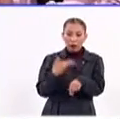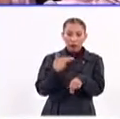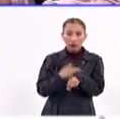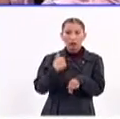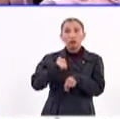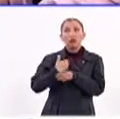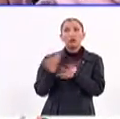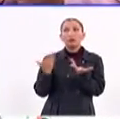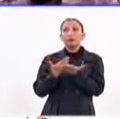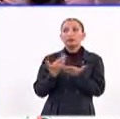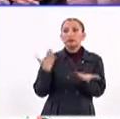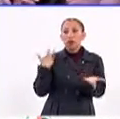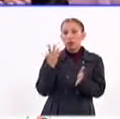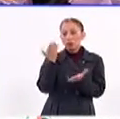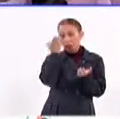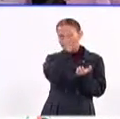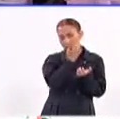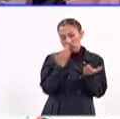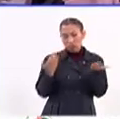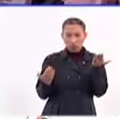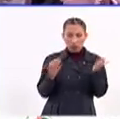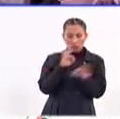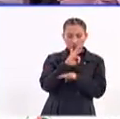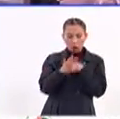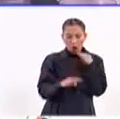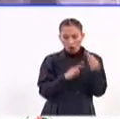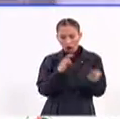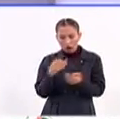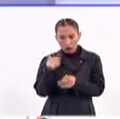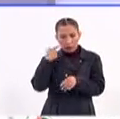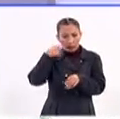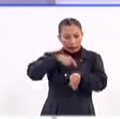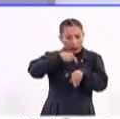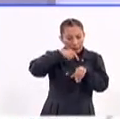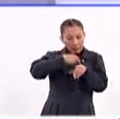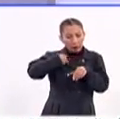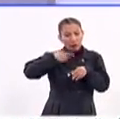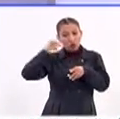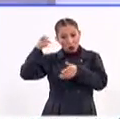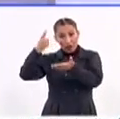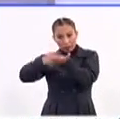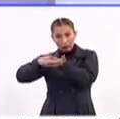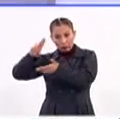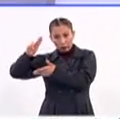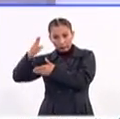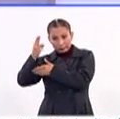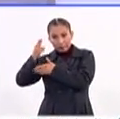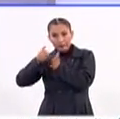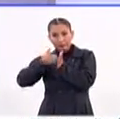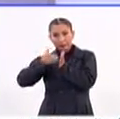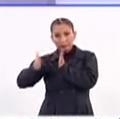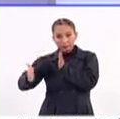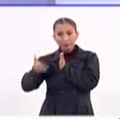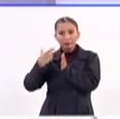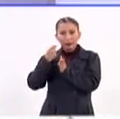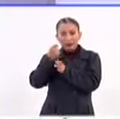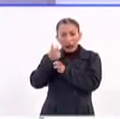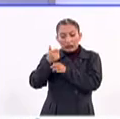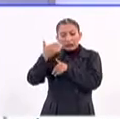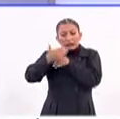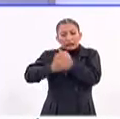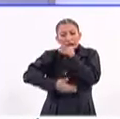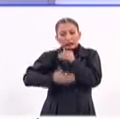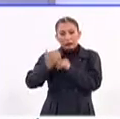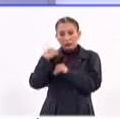hago como el balance de todo lo que llevé, todo el tiempo que estuve en la universidad, ya estoy a tiempo